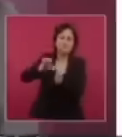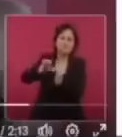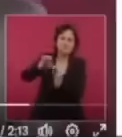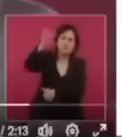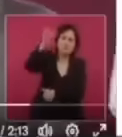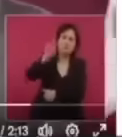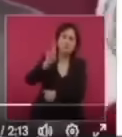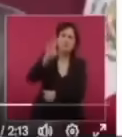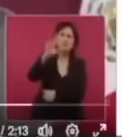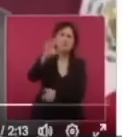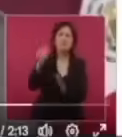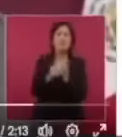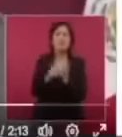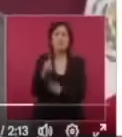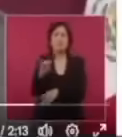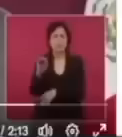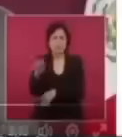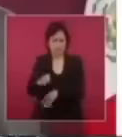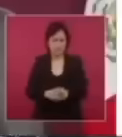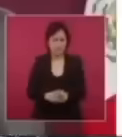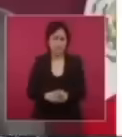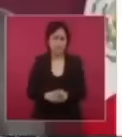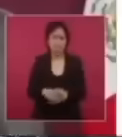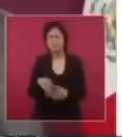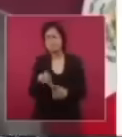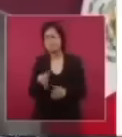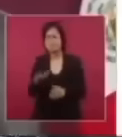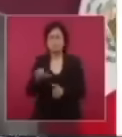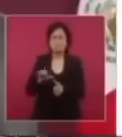35 mil pies. A 30,